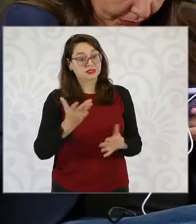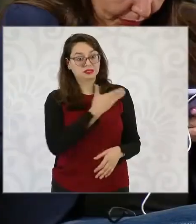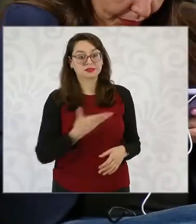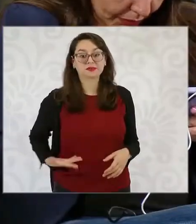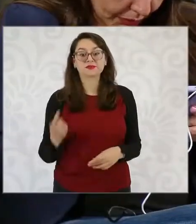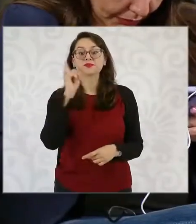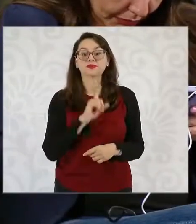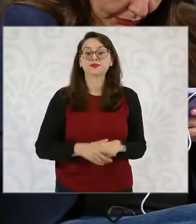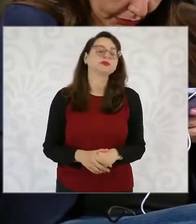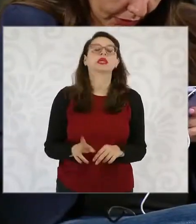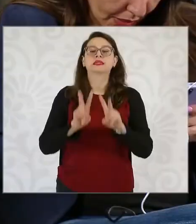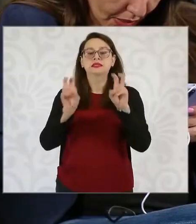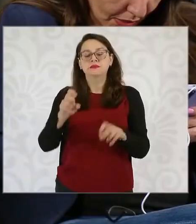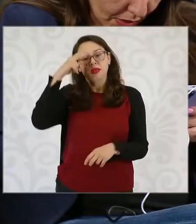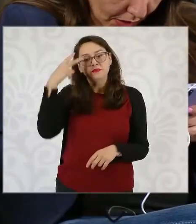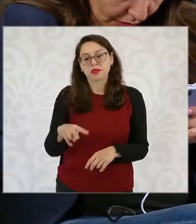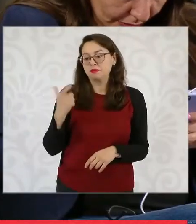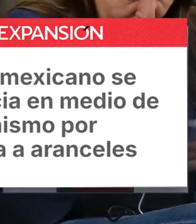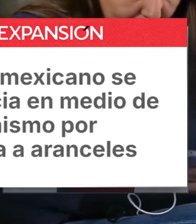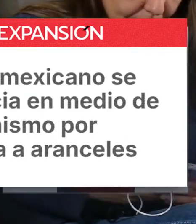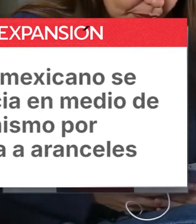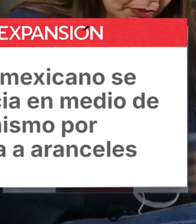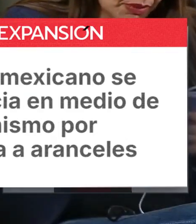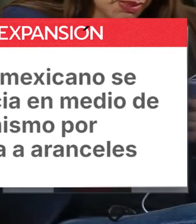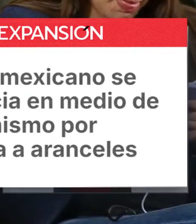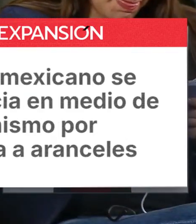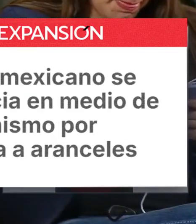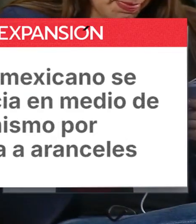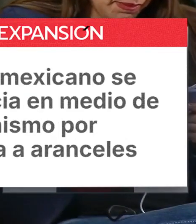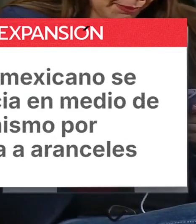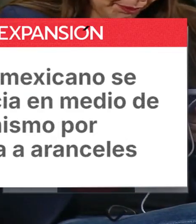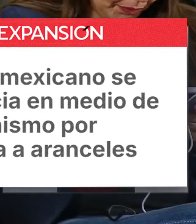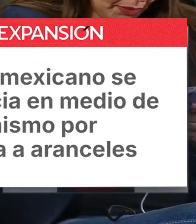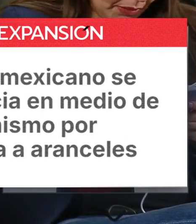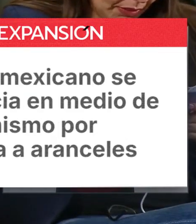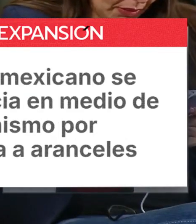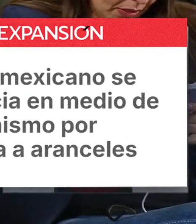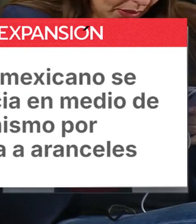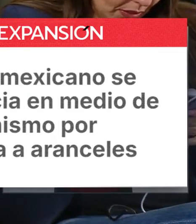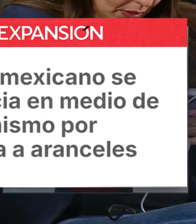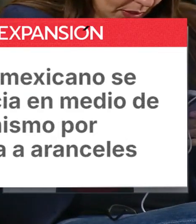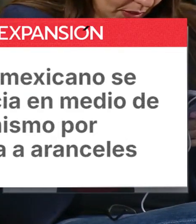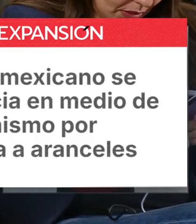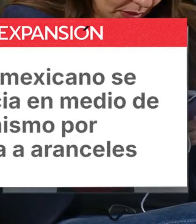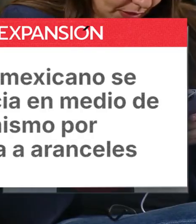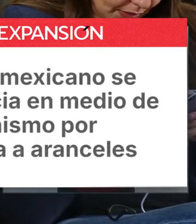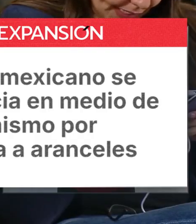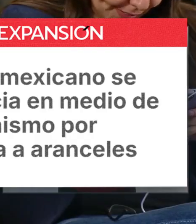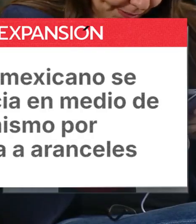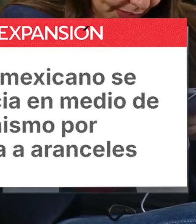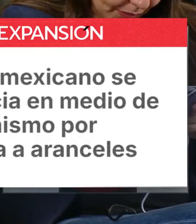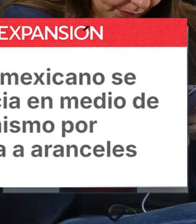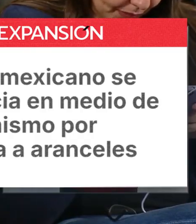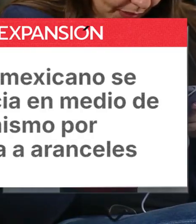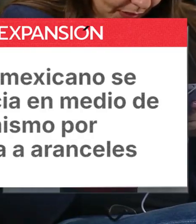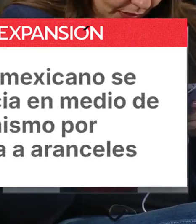sobre el peso mexicano, el día de hoy costando 20.64, ¿a qué factores atribuye la estabilidad del peso frente al dólar, pese a las declaraciones de Donald